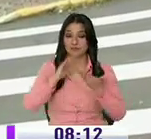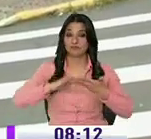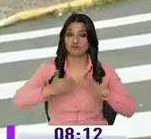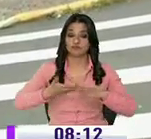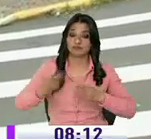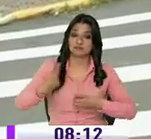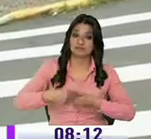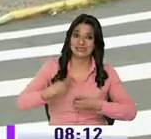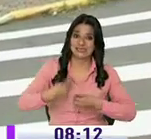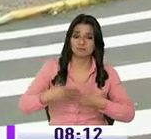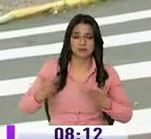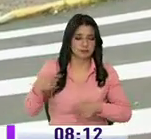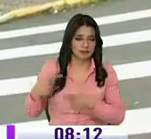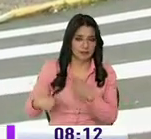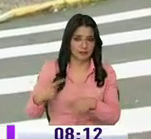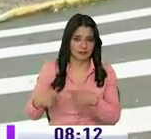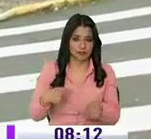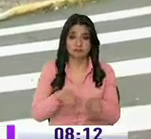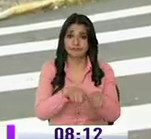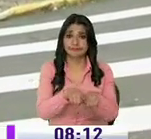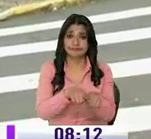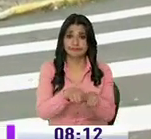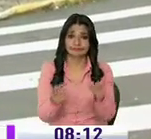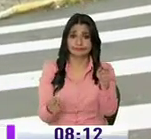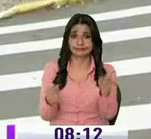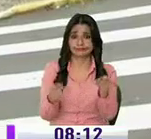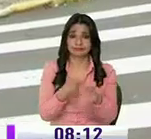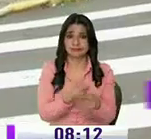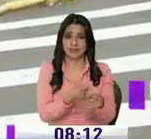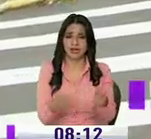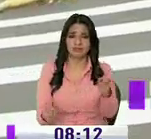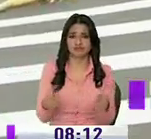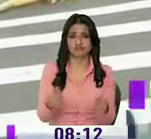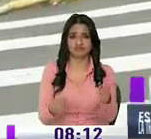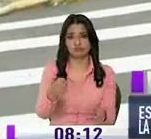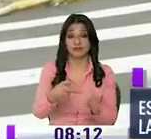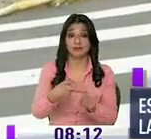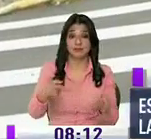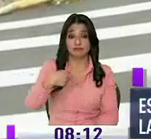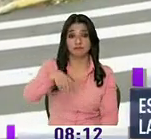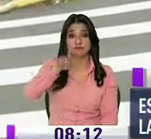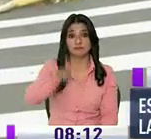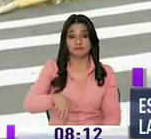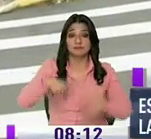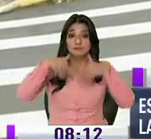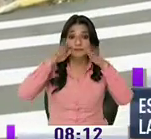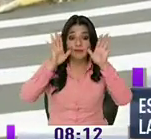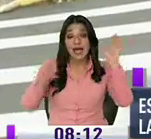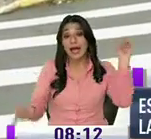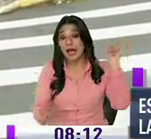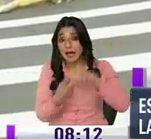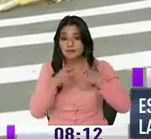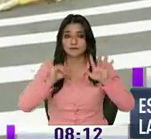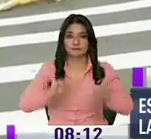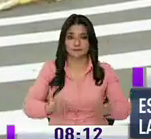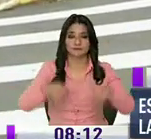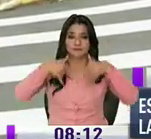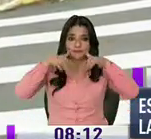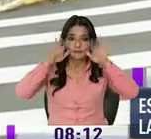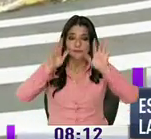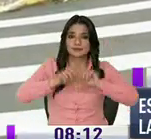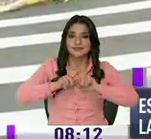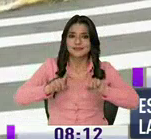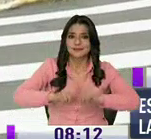la tradicional carrera de los coches de madera que se realizará desde el 1 de diciembre hasta el 6 de diciembre. Habrán varios sectores